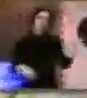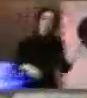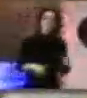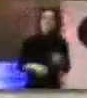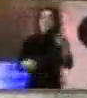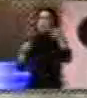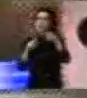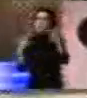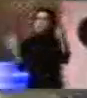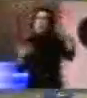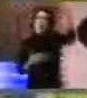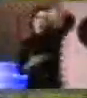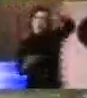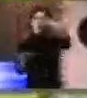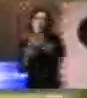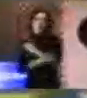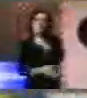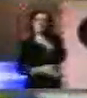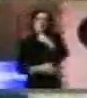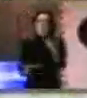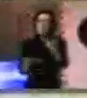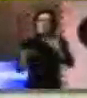para poderle gustar y así poder